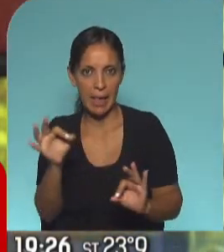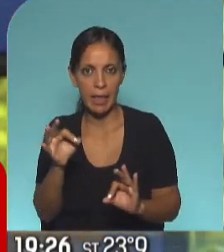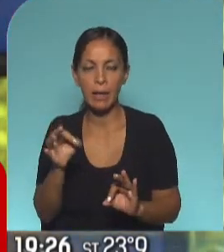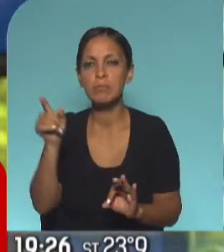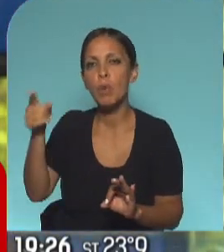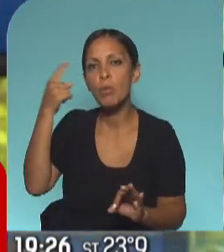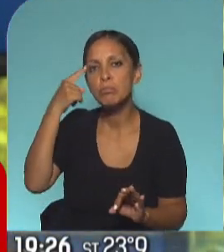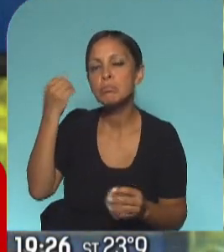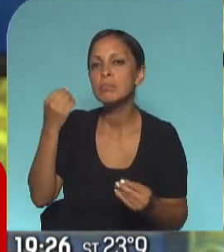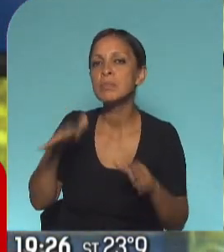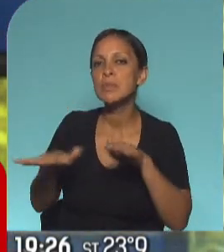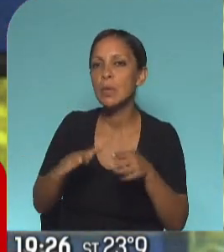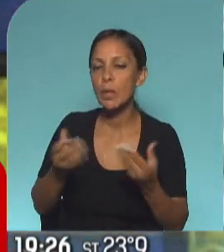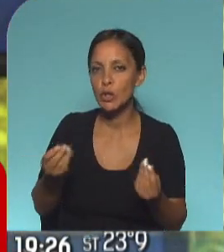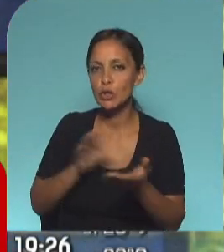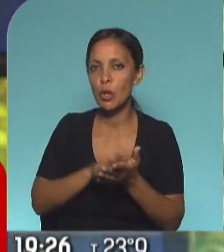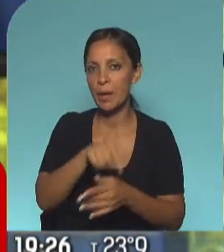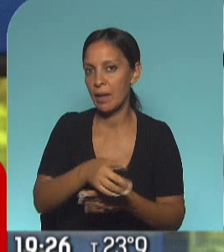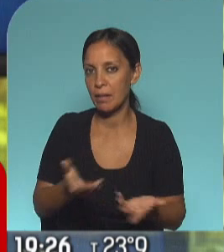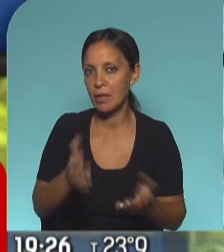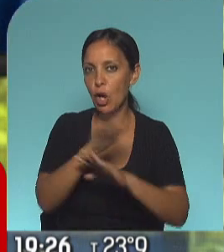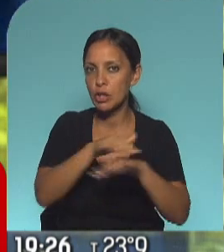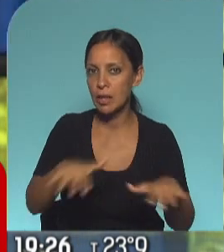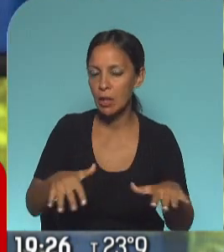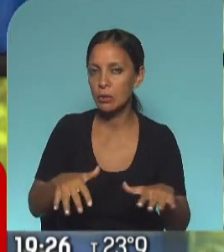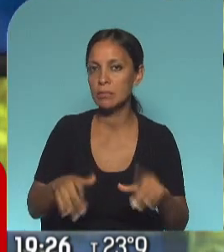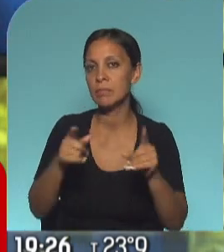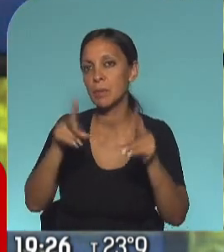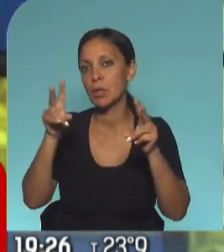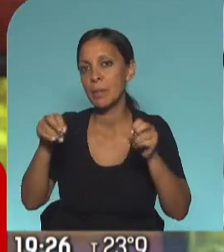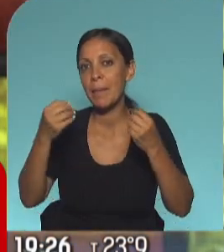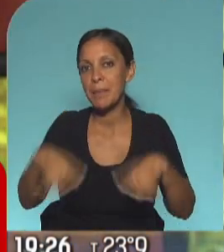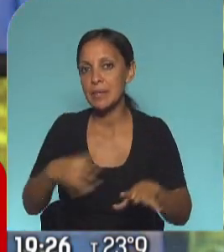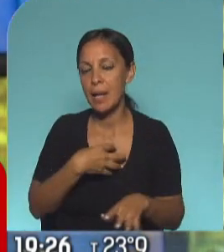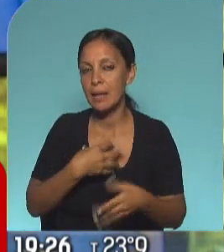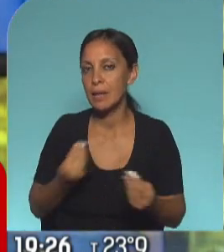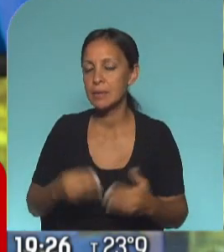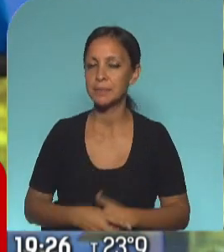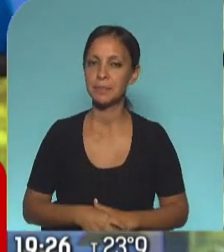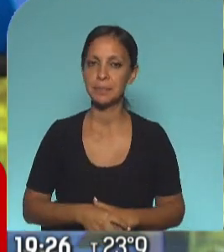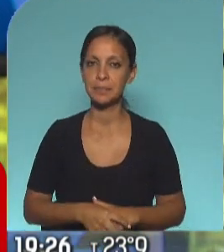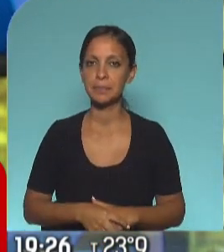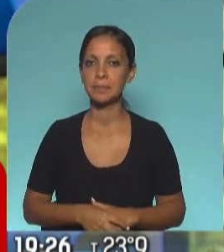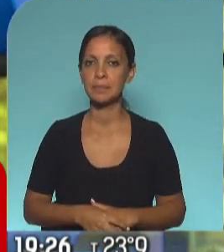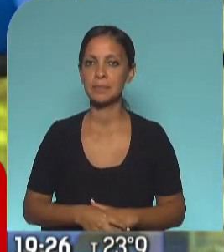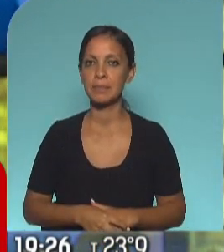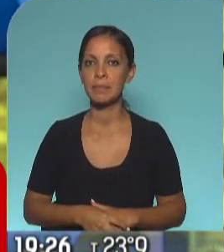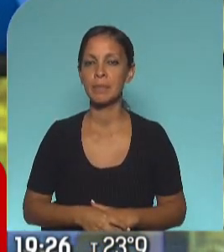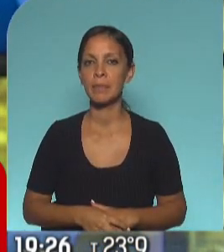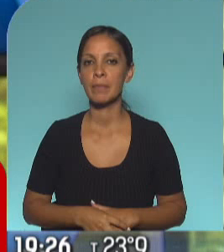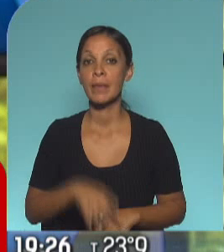la lectura que hacen con respecto a esta situación, atendiendo nuevamente con el inicio de clases? Que es una